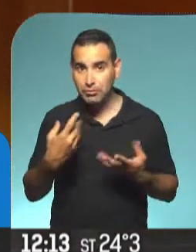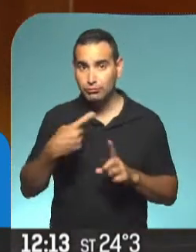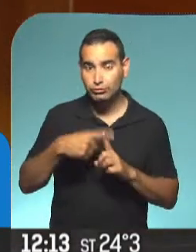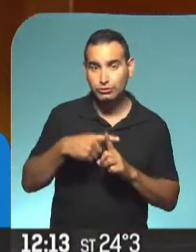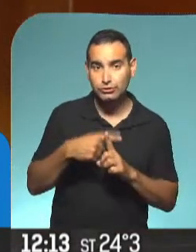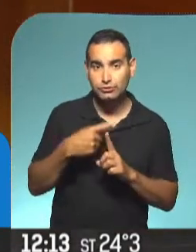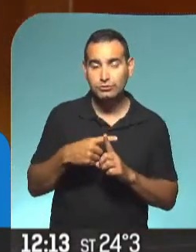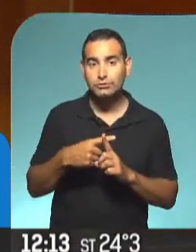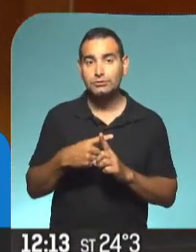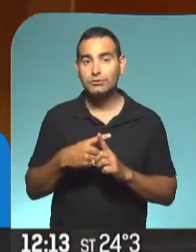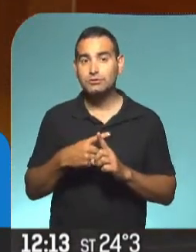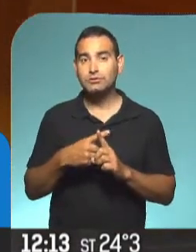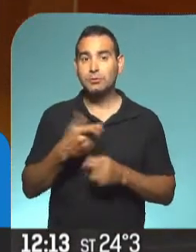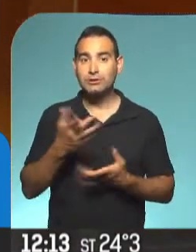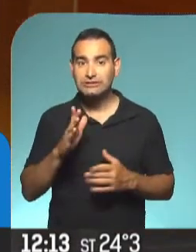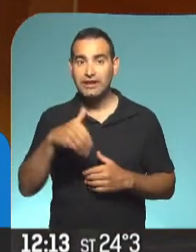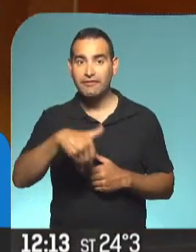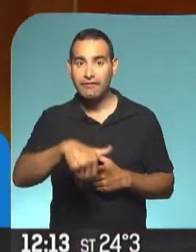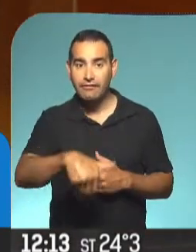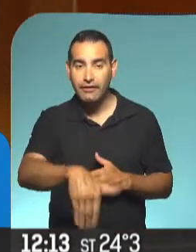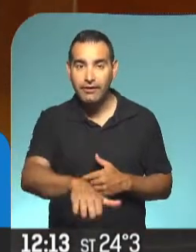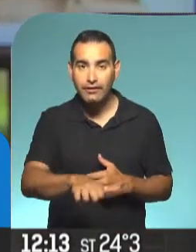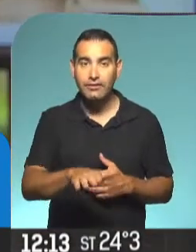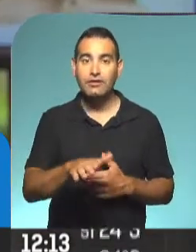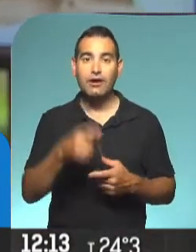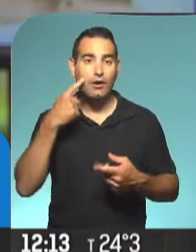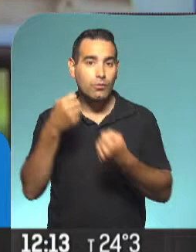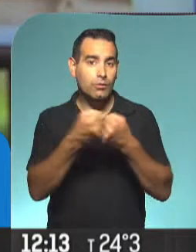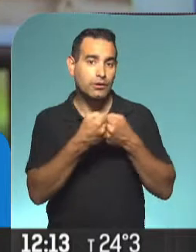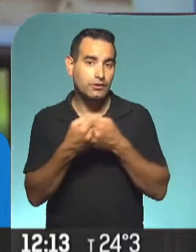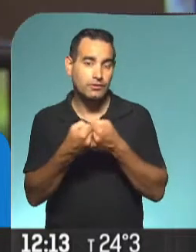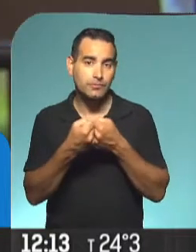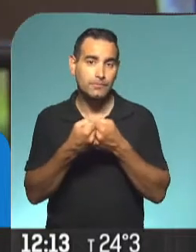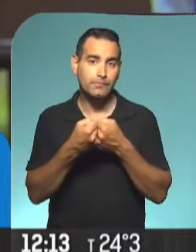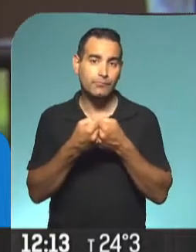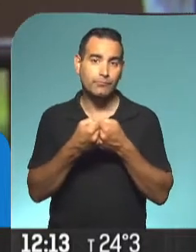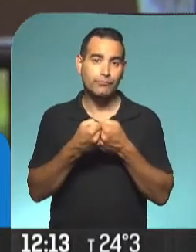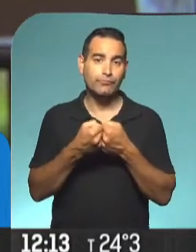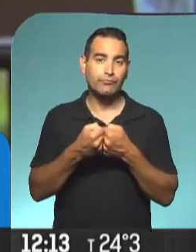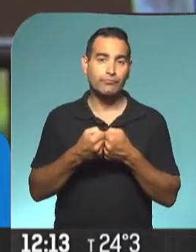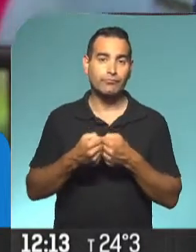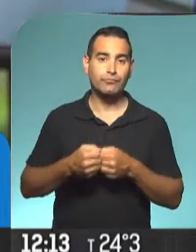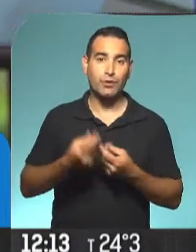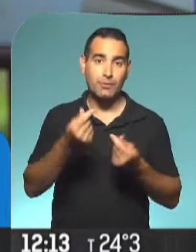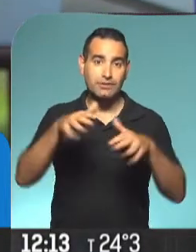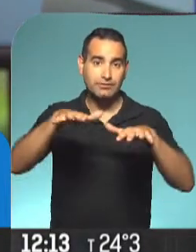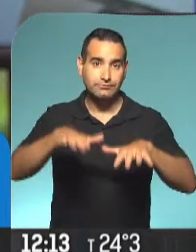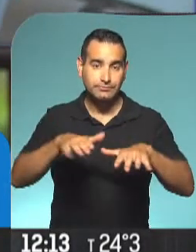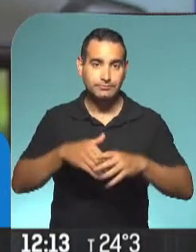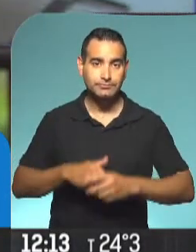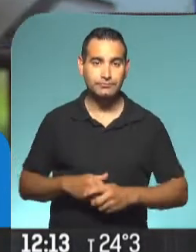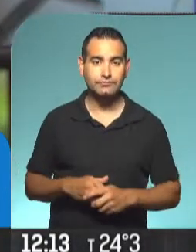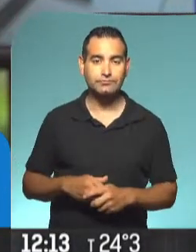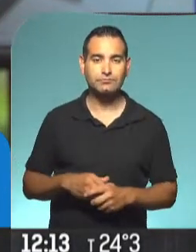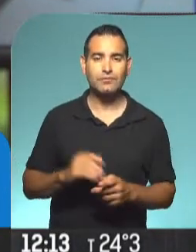de que puede haber una aproximación a un acuerdo con respecto a aquietar los precios? Yo creo que